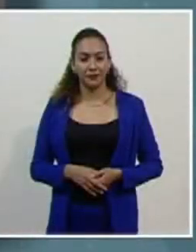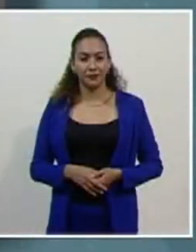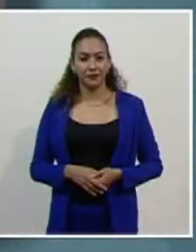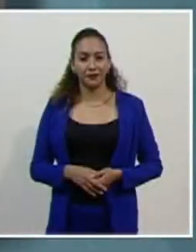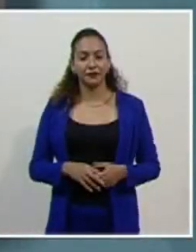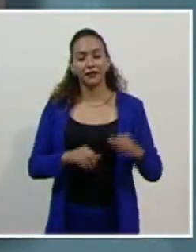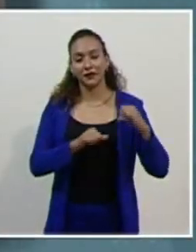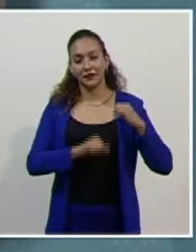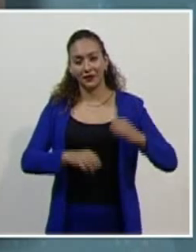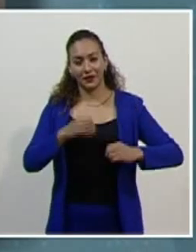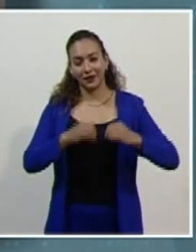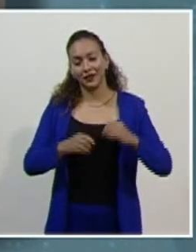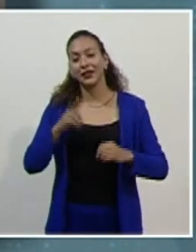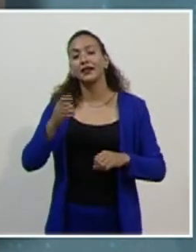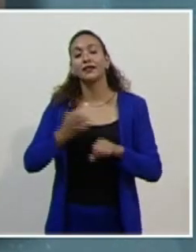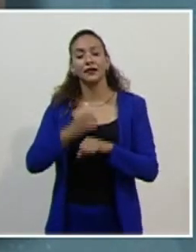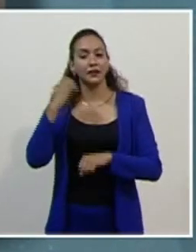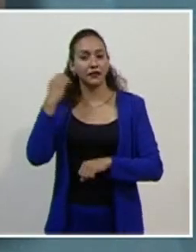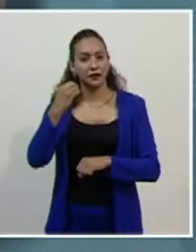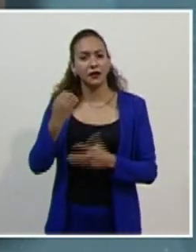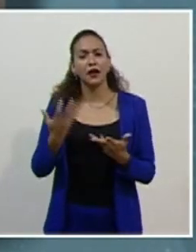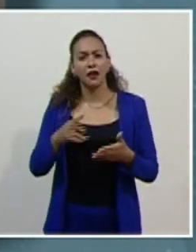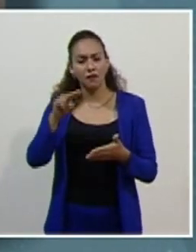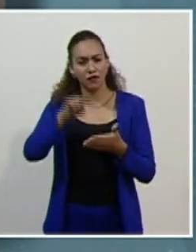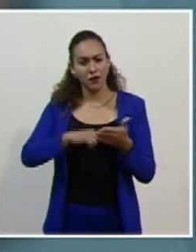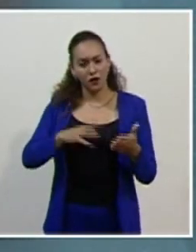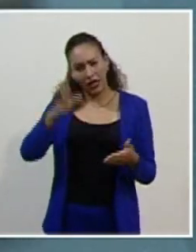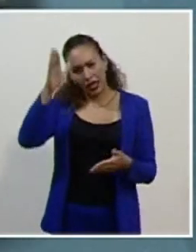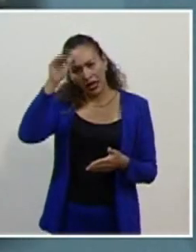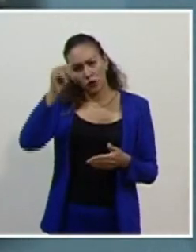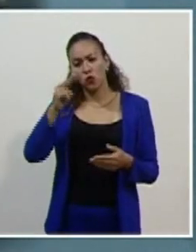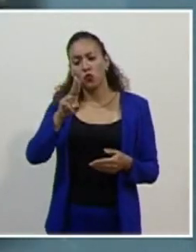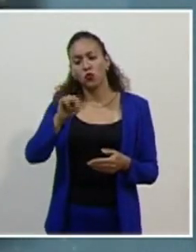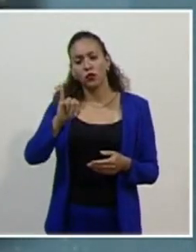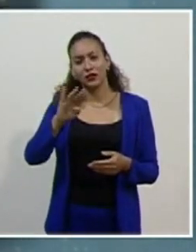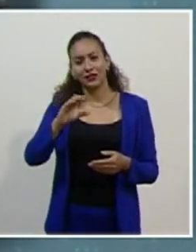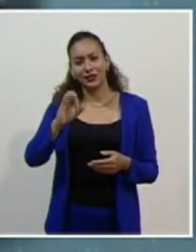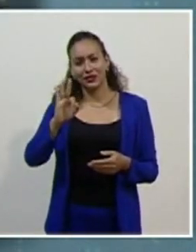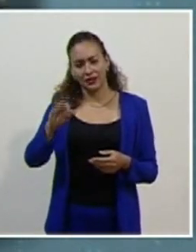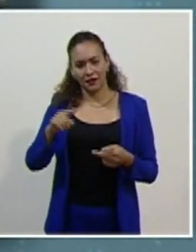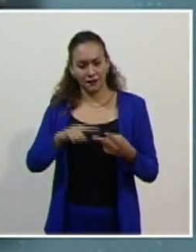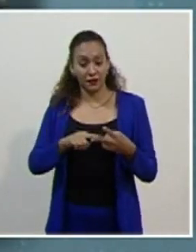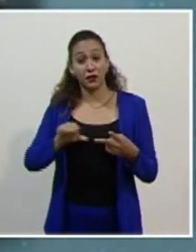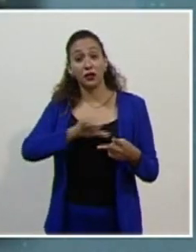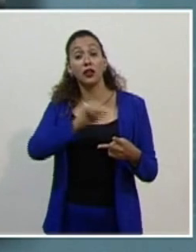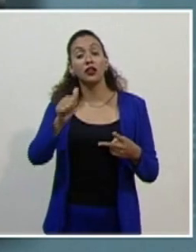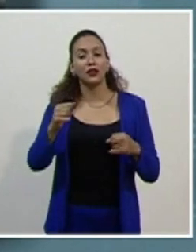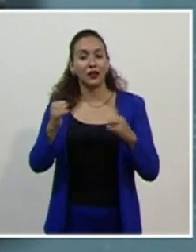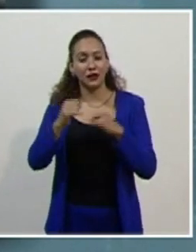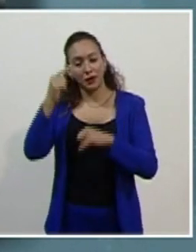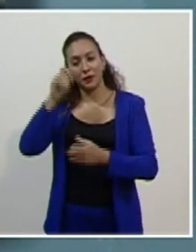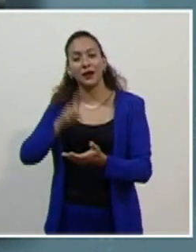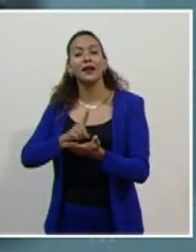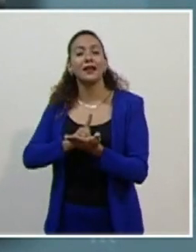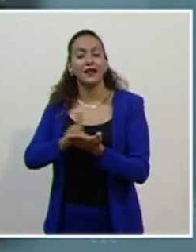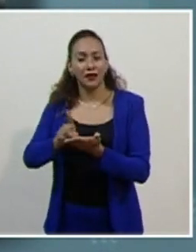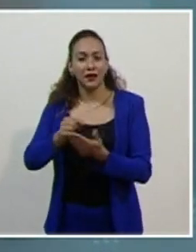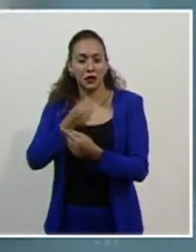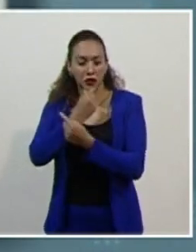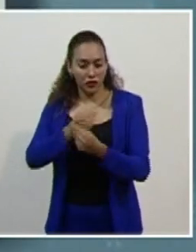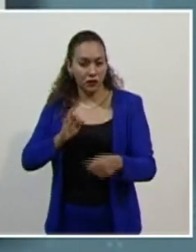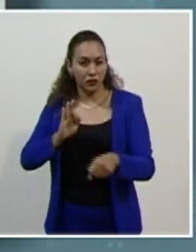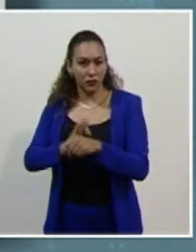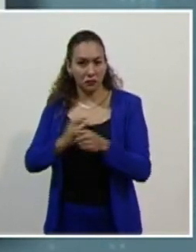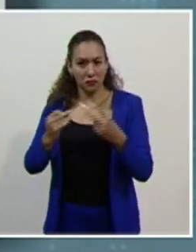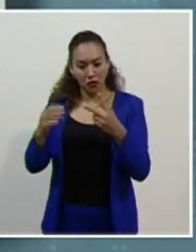El Poder Judicial de Oaxaca firmó un convenio con UNICEF y con la Oficina de Defensoría de los Derechos de la Infancia, con el objetivo de